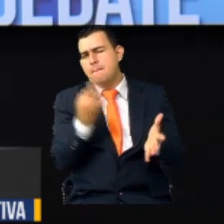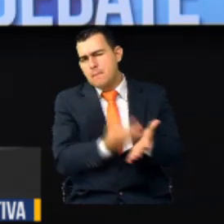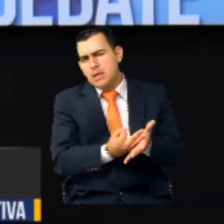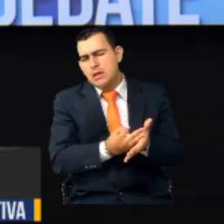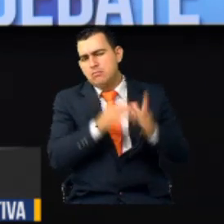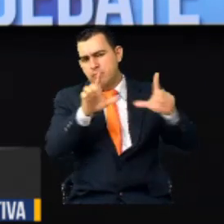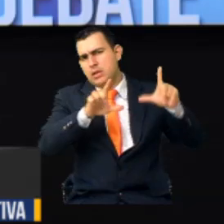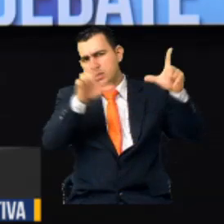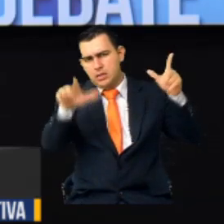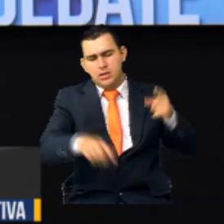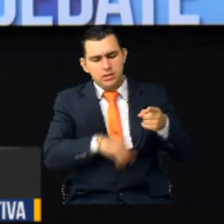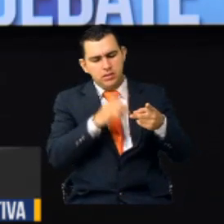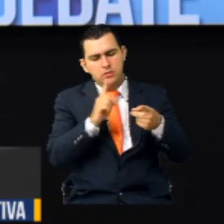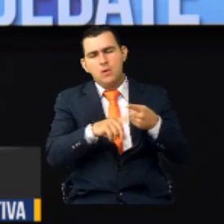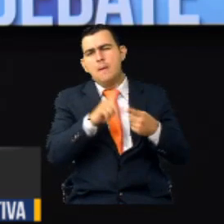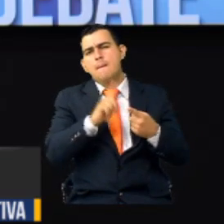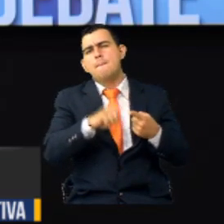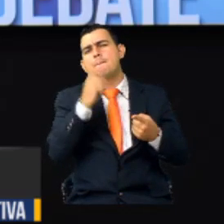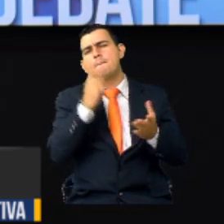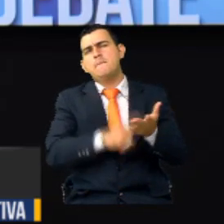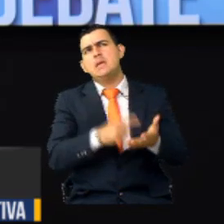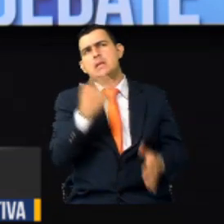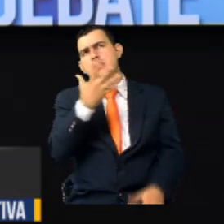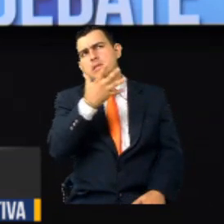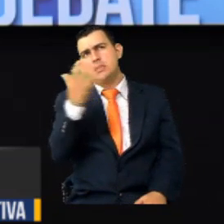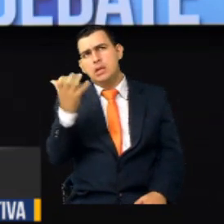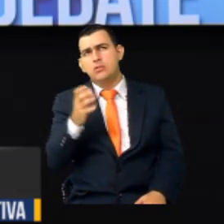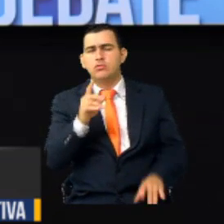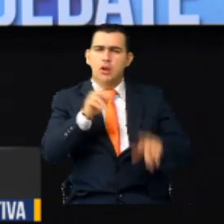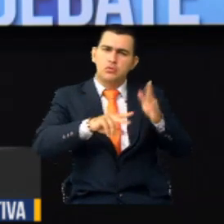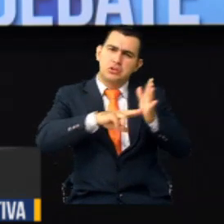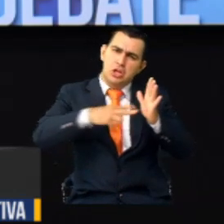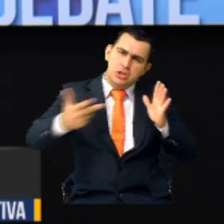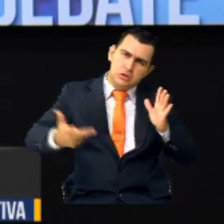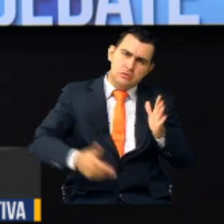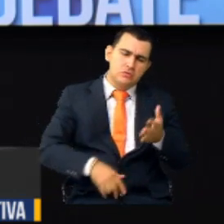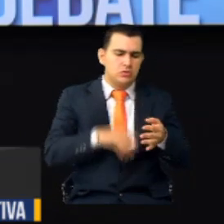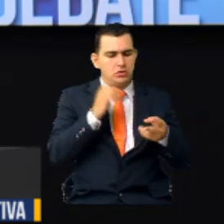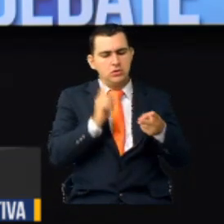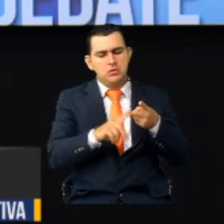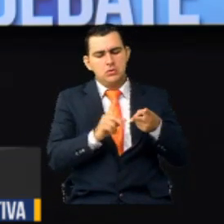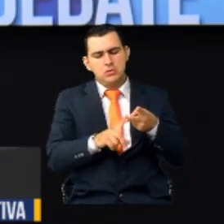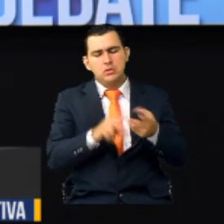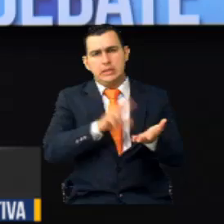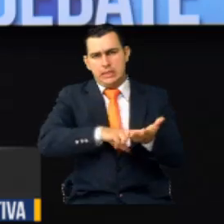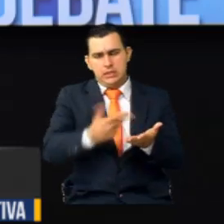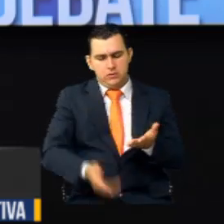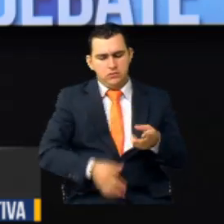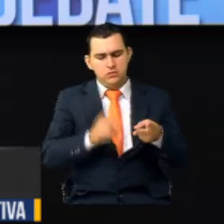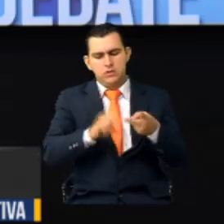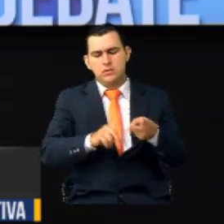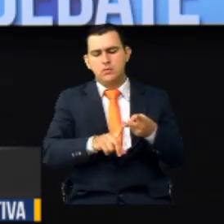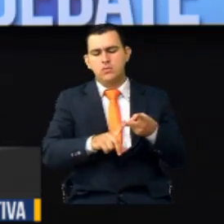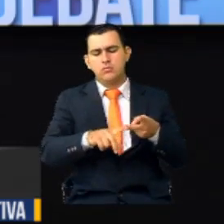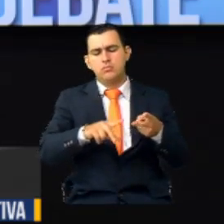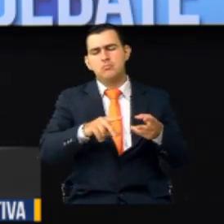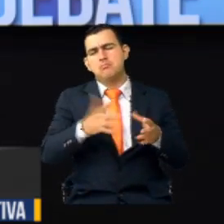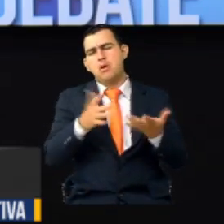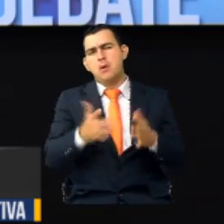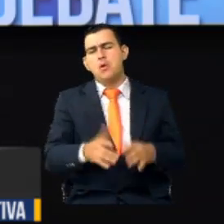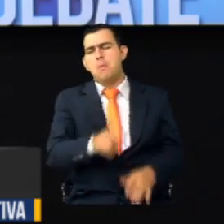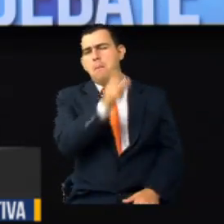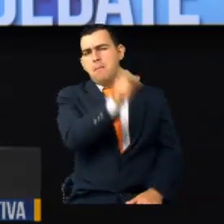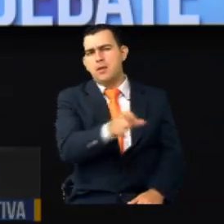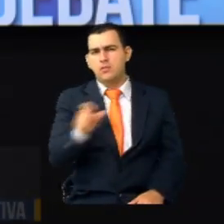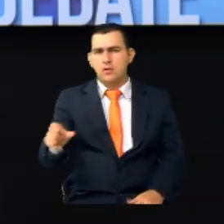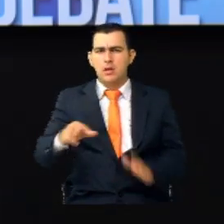pregrado, estaríamos hablando de 1.500 para el caso de técnicos y en formación para el empleo, y de 1.500 aproximadamente para el nivel